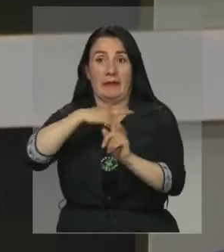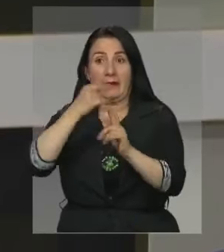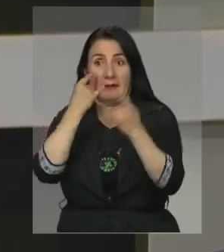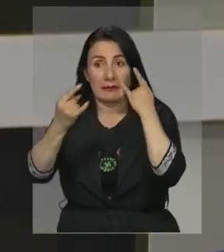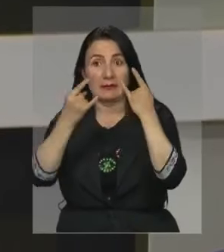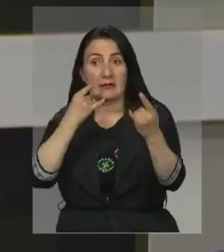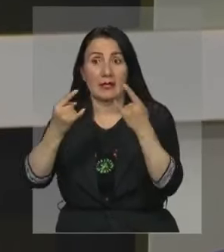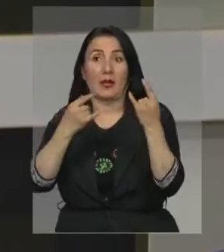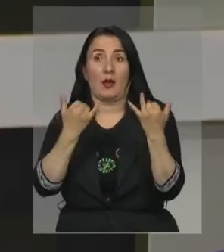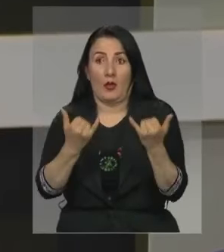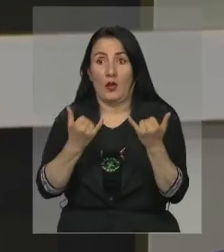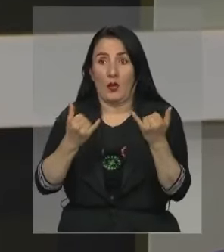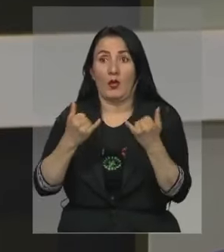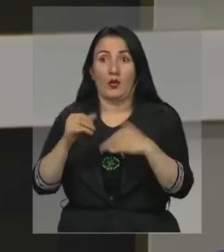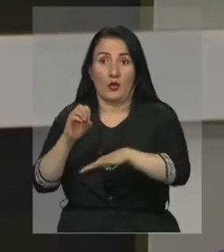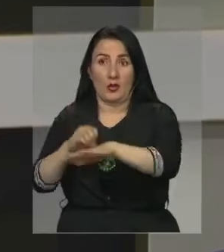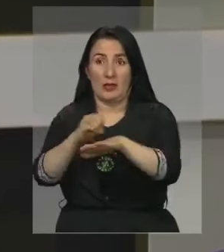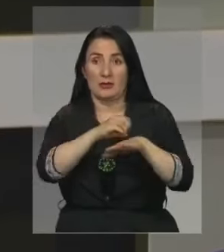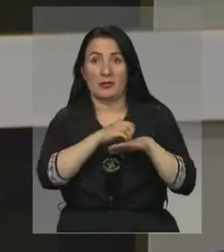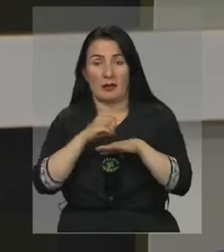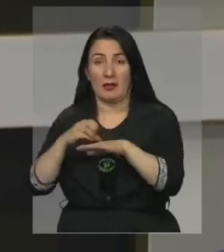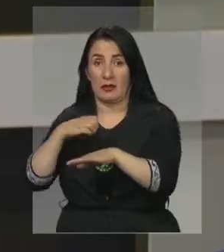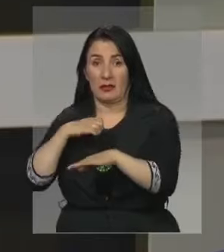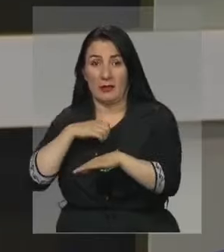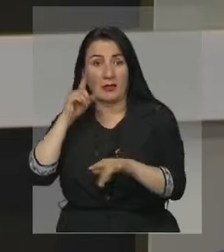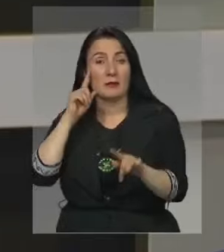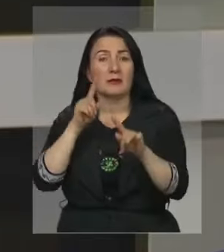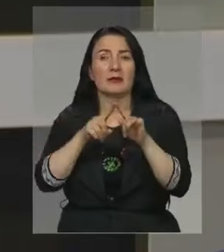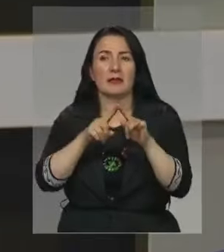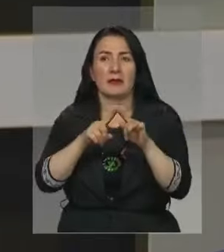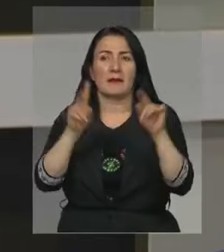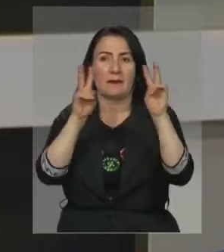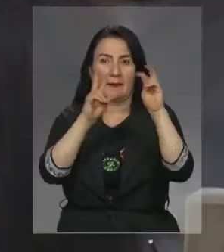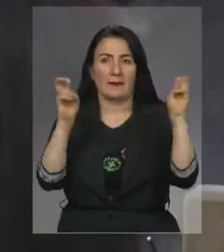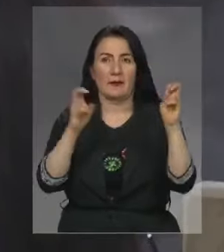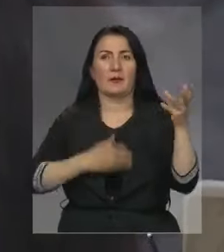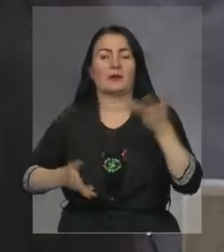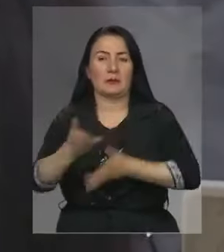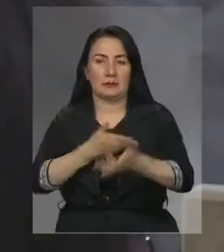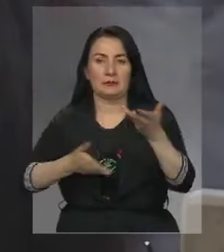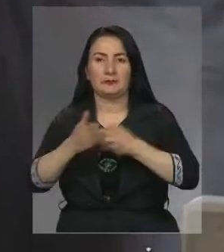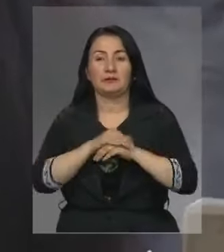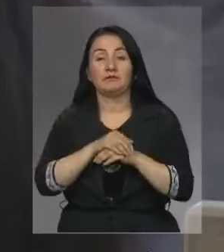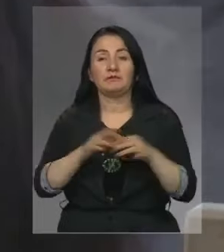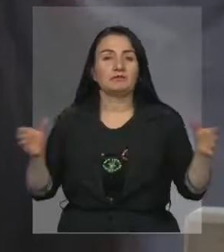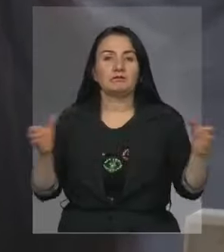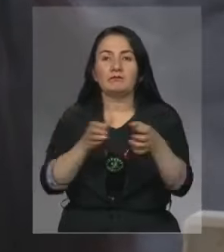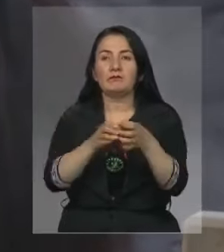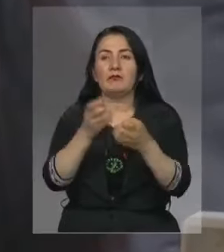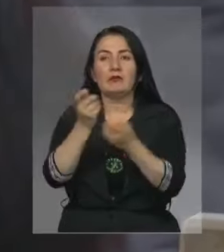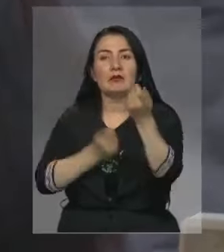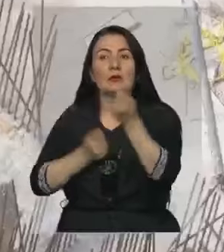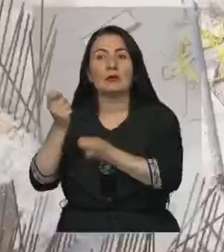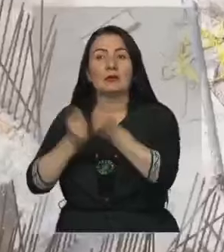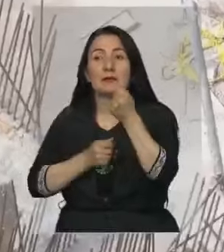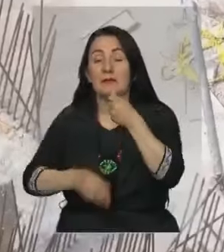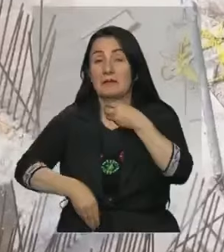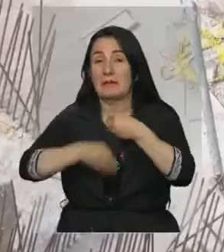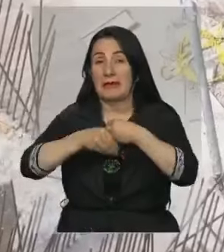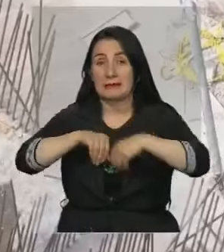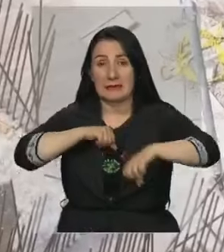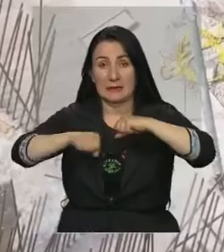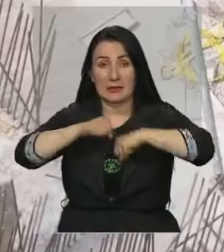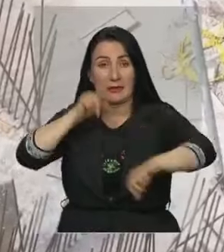hoy las organizaciones tienen en la mira, y el tema de colaboradores. Los sectores económicos que realizaron más acciones en pro de